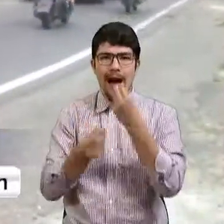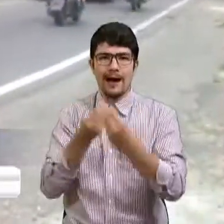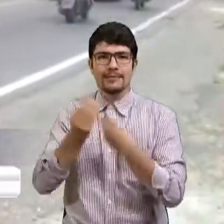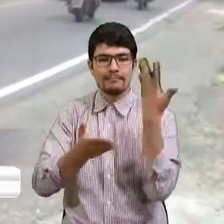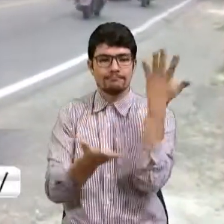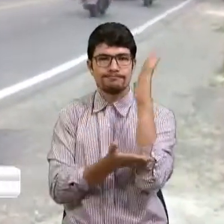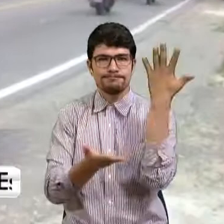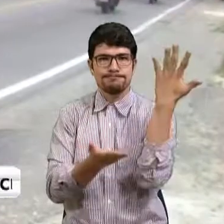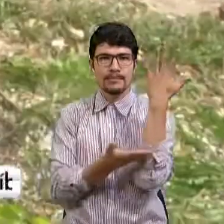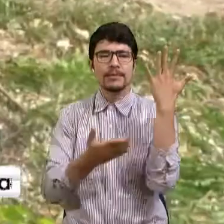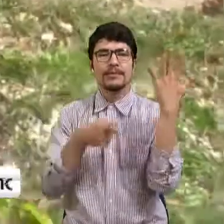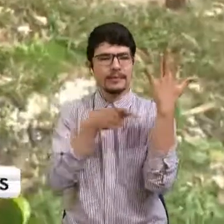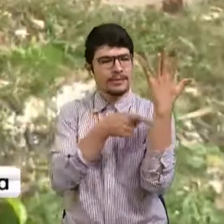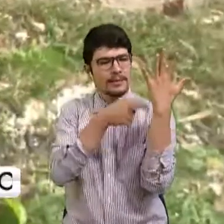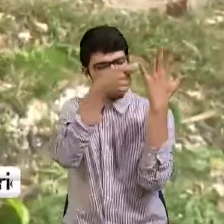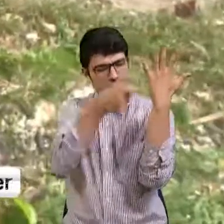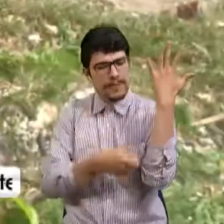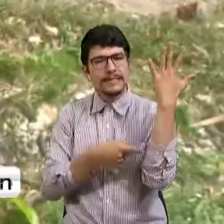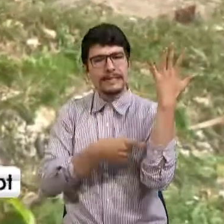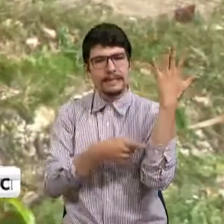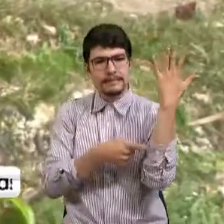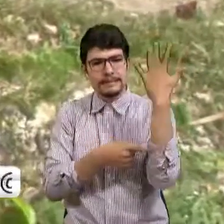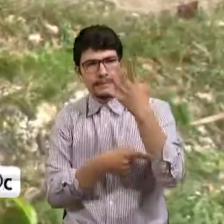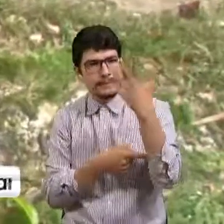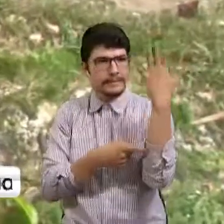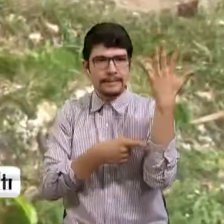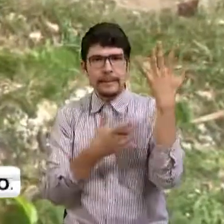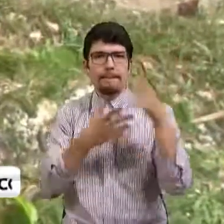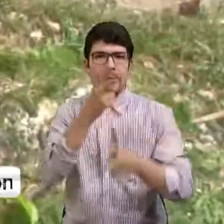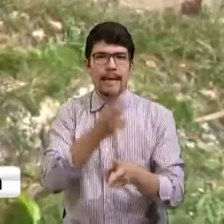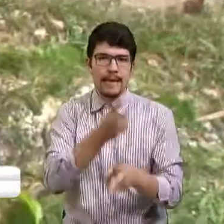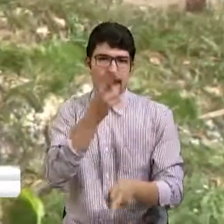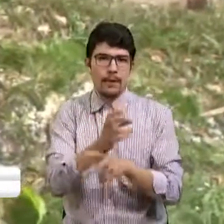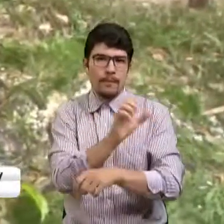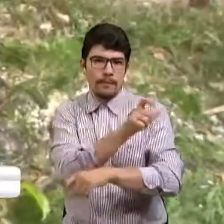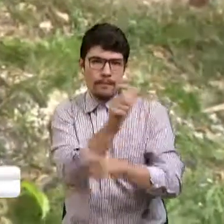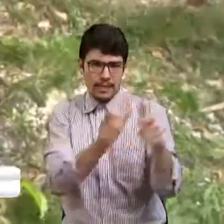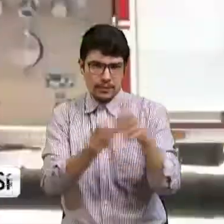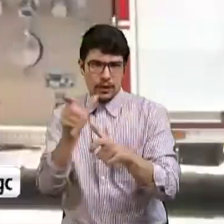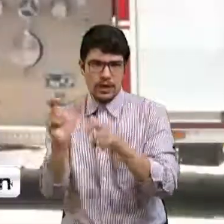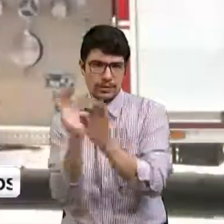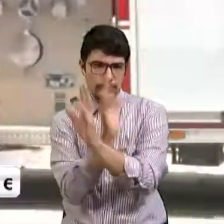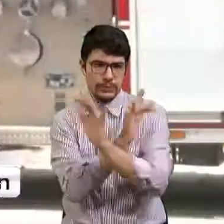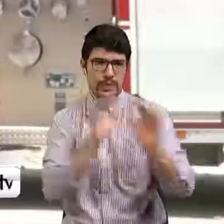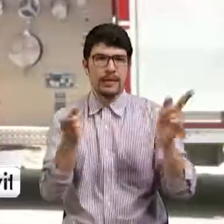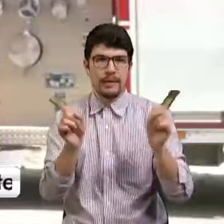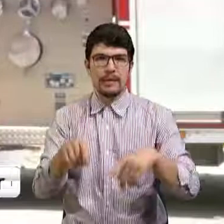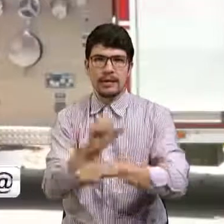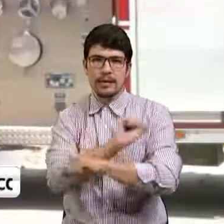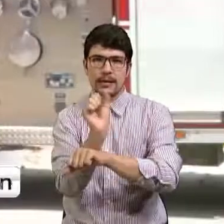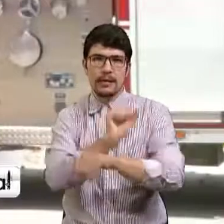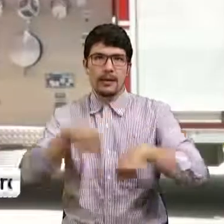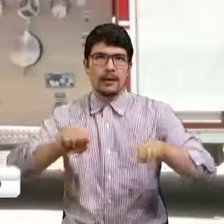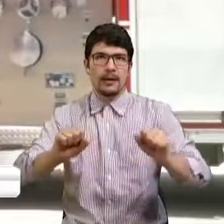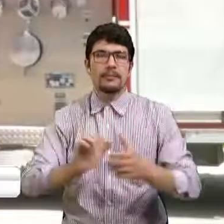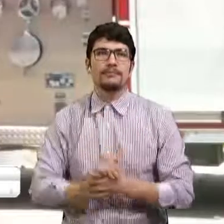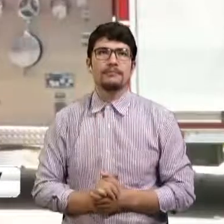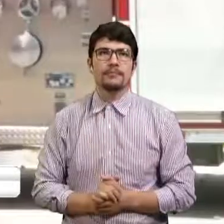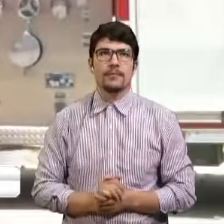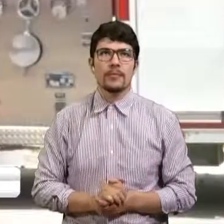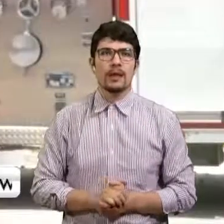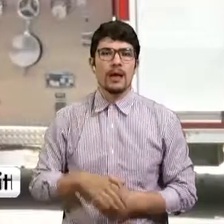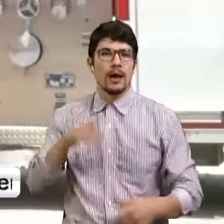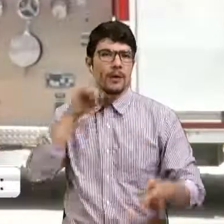la tala de un árbol que presenta un gran peligro para conductores y peatones el motivo es darle el tratamiento sheriff y cultural a los árboles